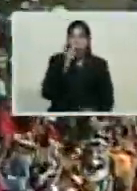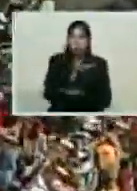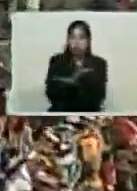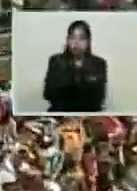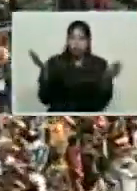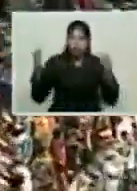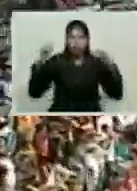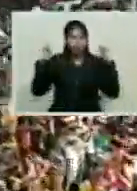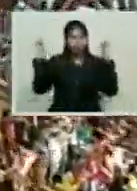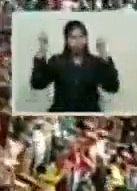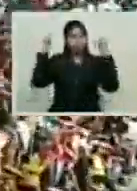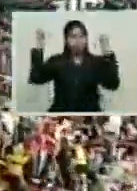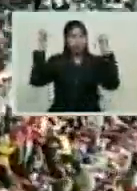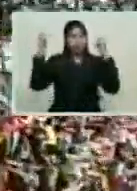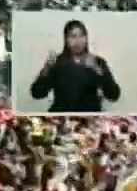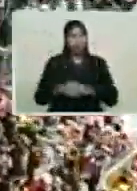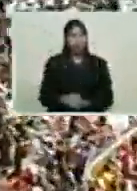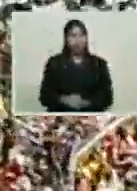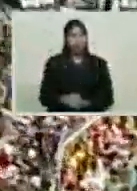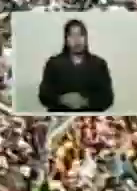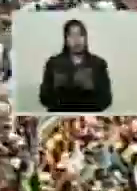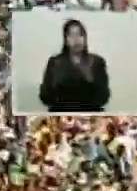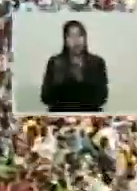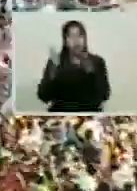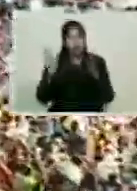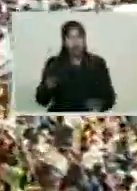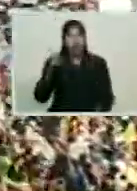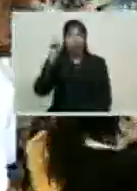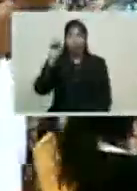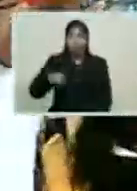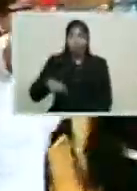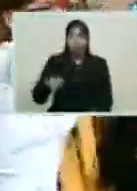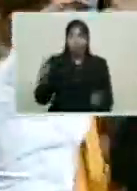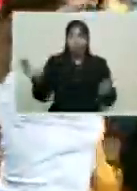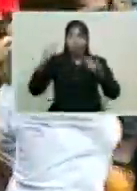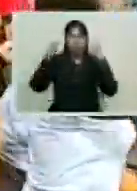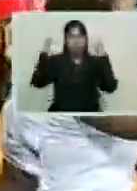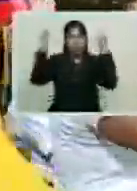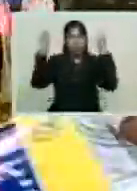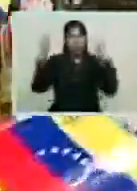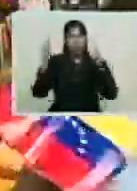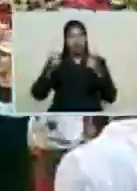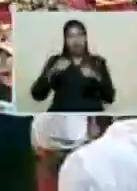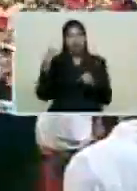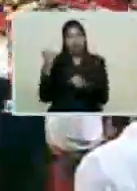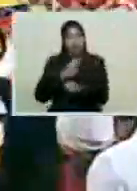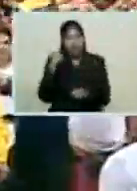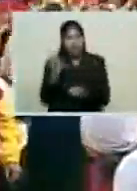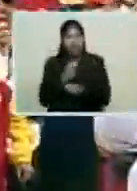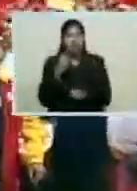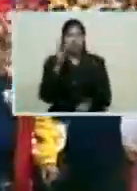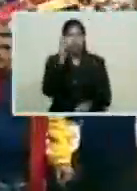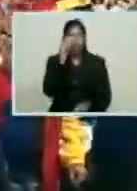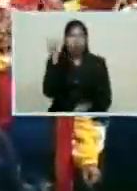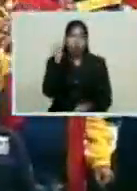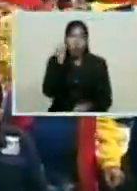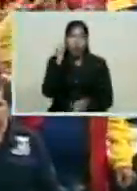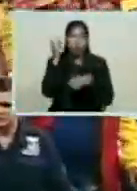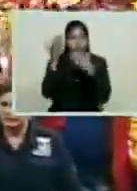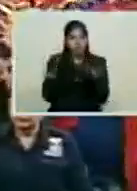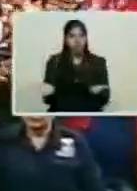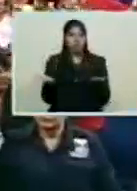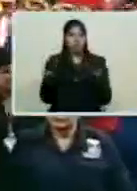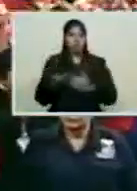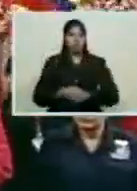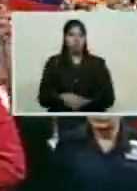maestros! ¡Que vivan los estudiantes! ¡Que vivan los trabajadores y las trabajadoras!